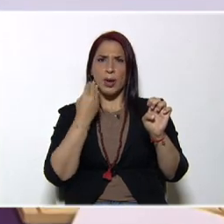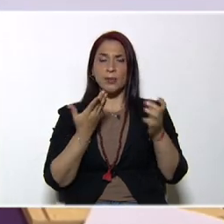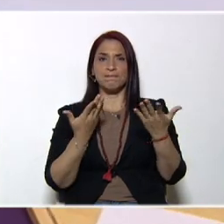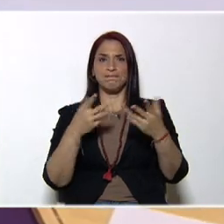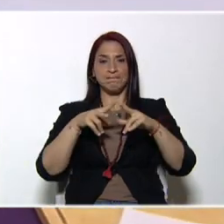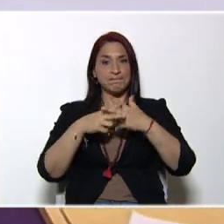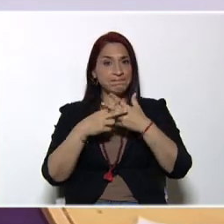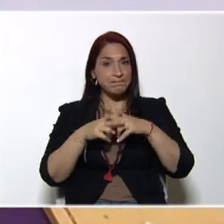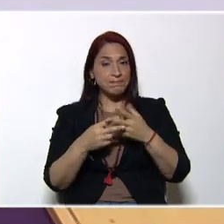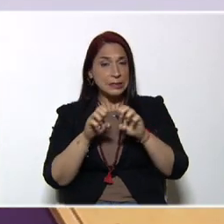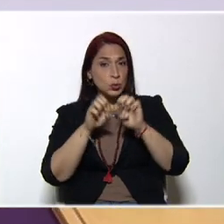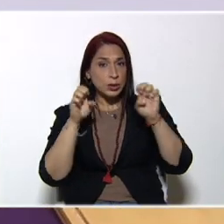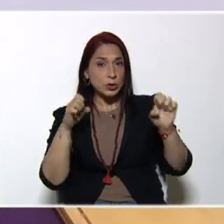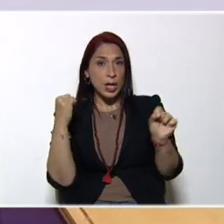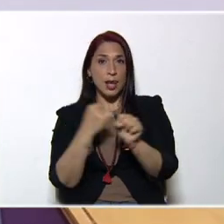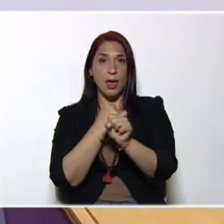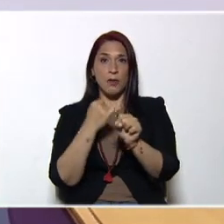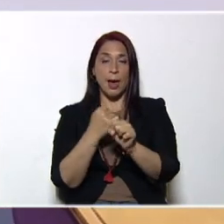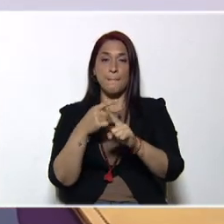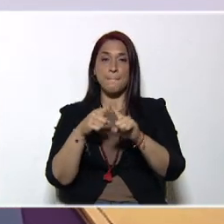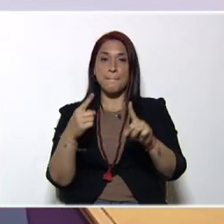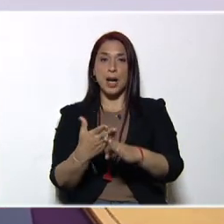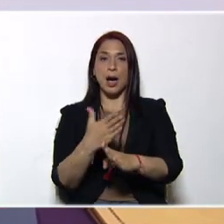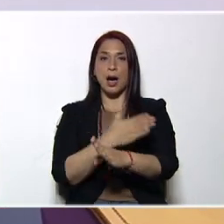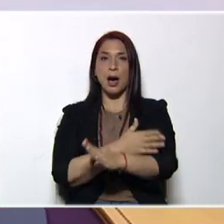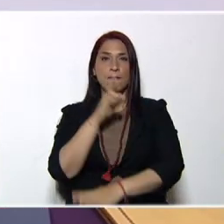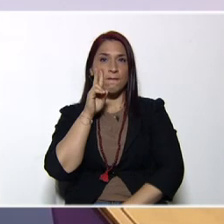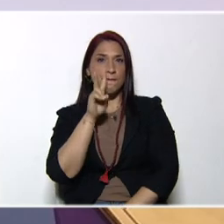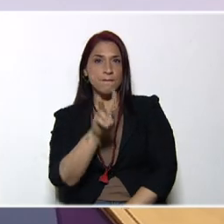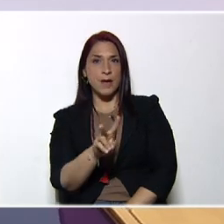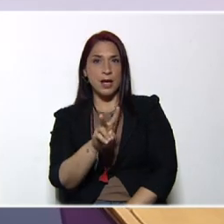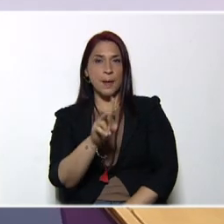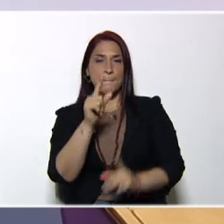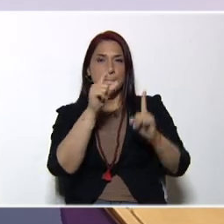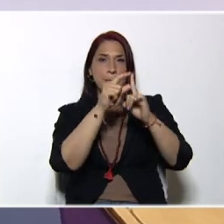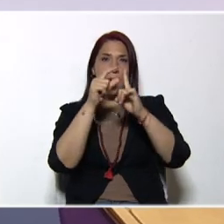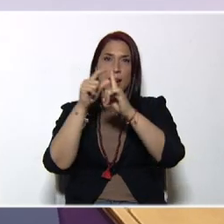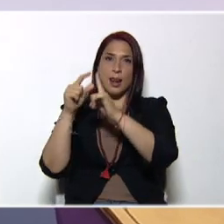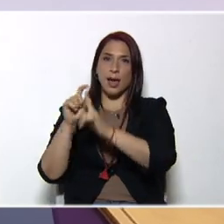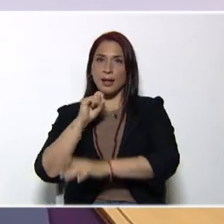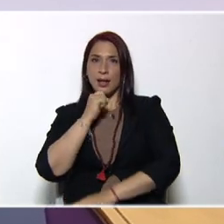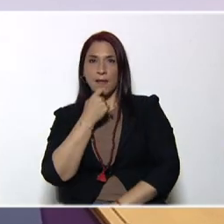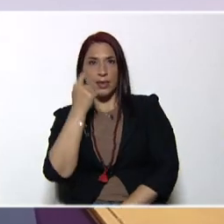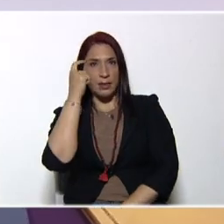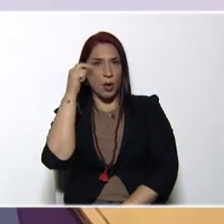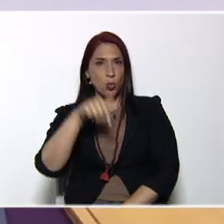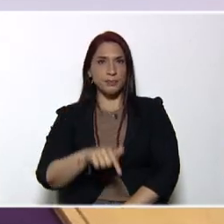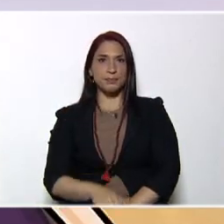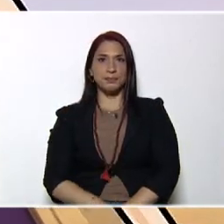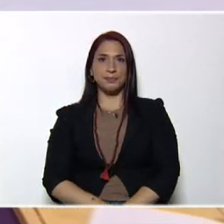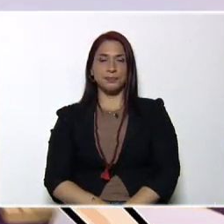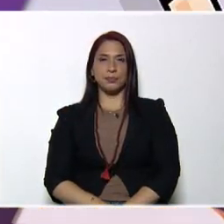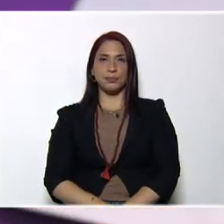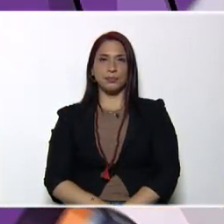talleres de educación laboral. Pero antes vamos a ver entonces las palabras claves del día de hoy.